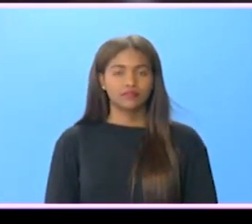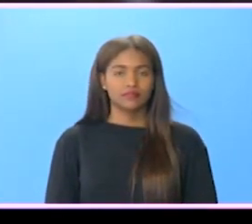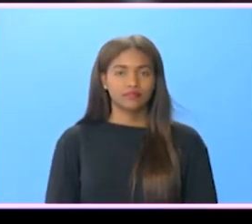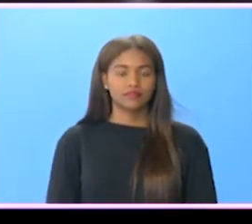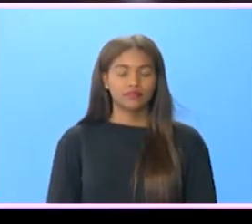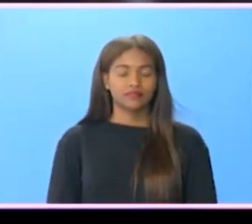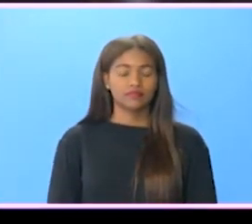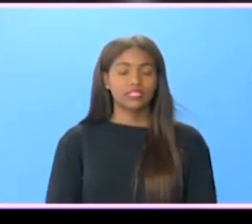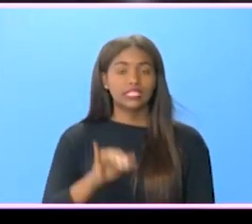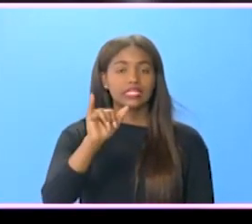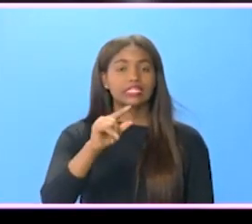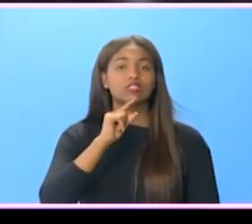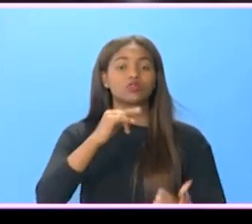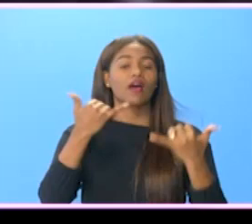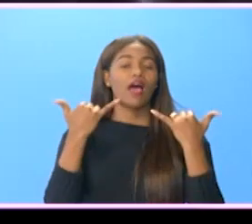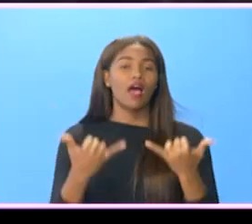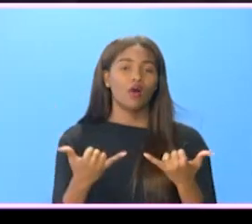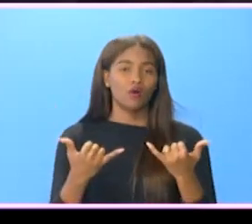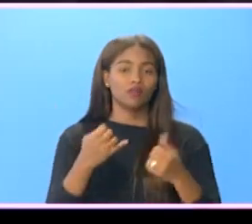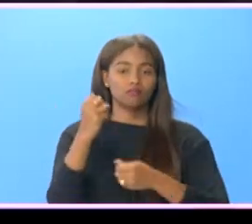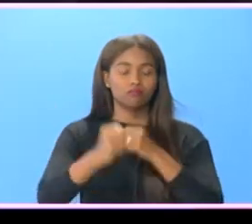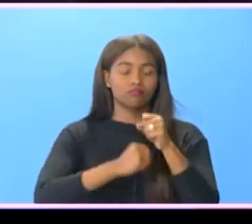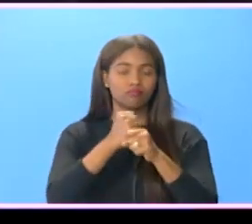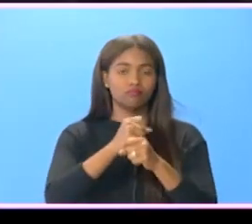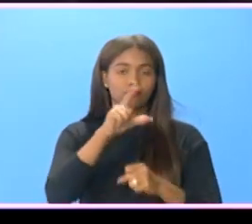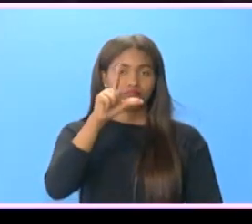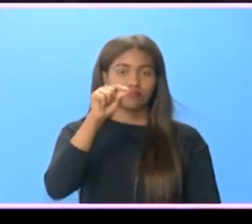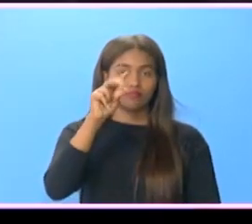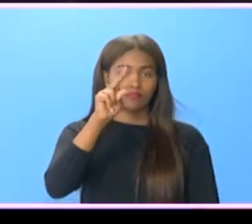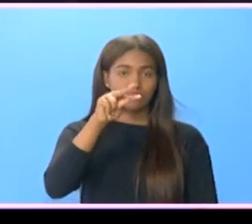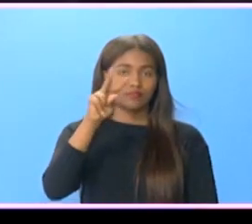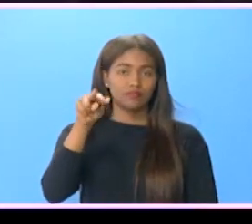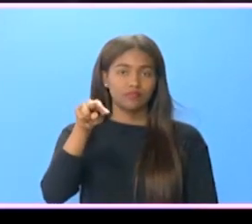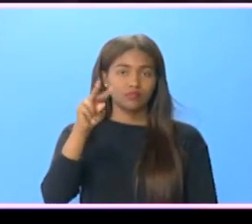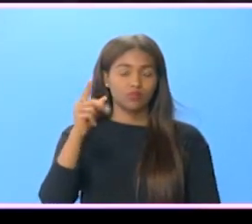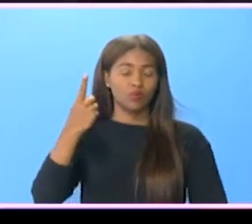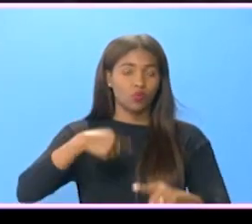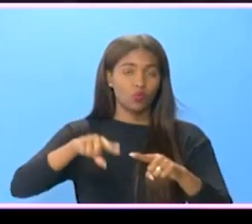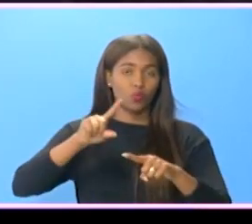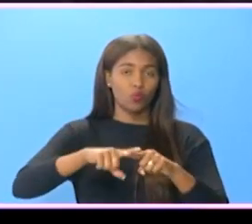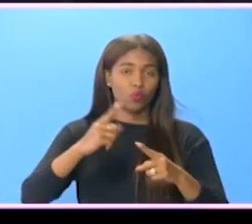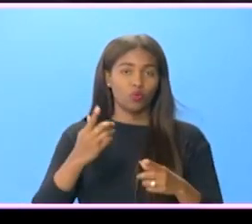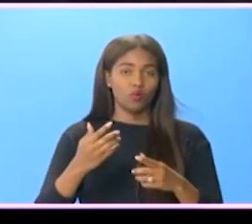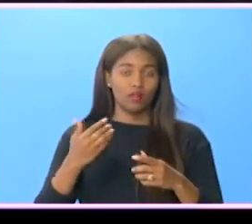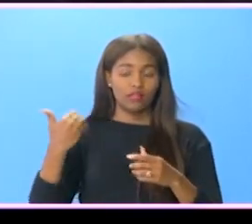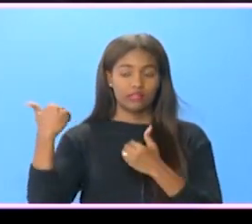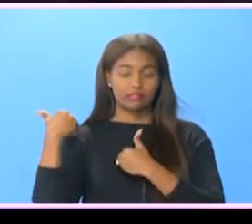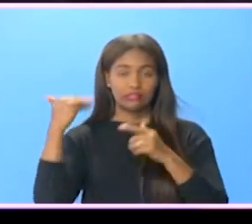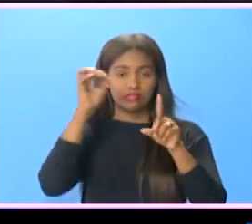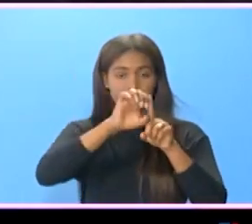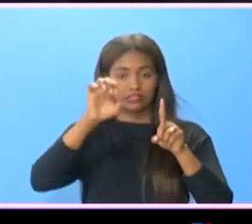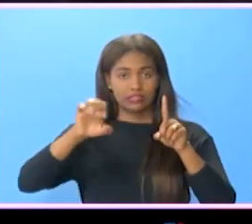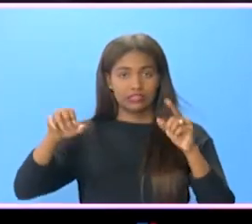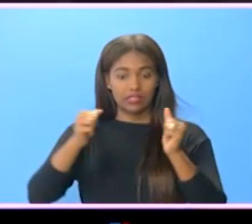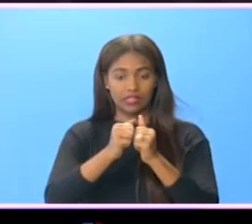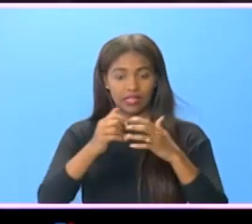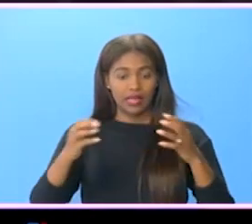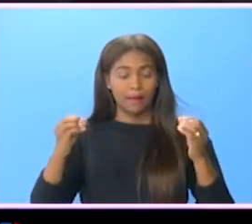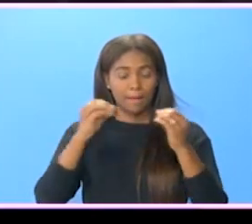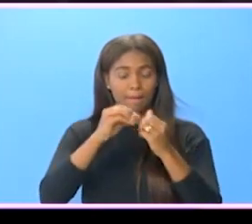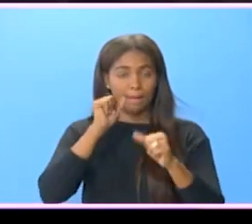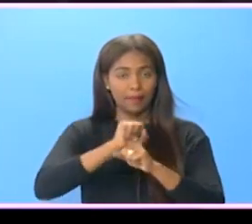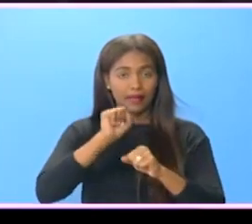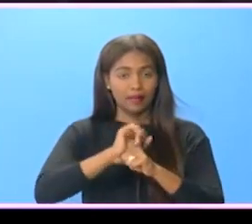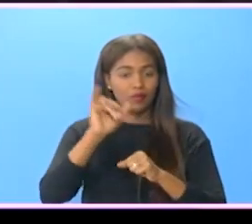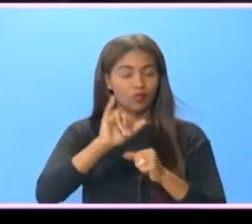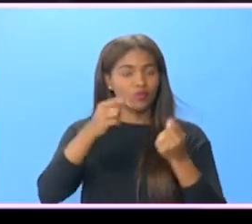Es ahora, en el 2022, cuando un estadista de amplia visión, como